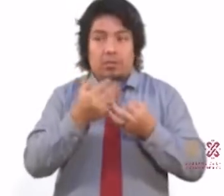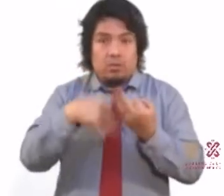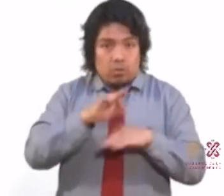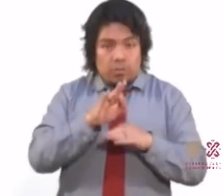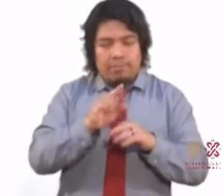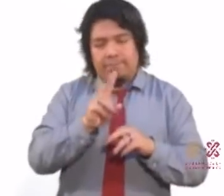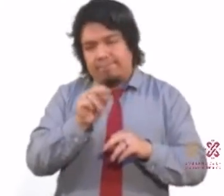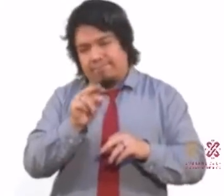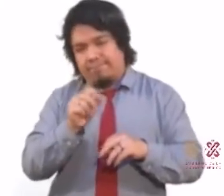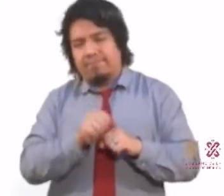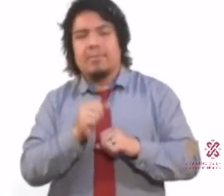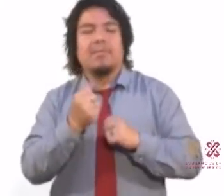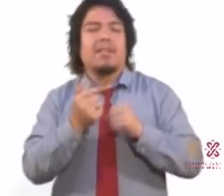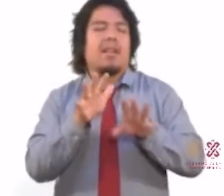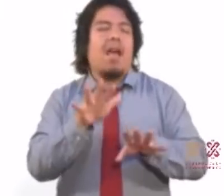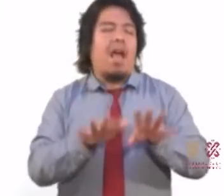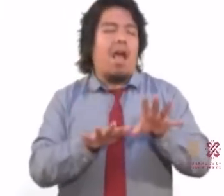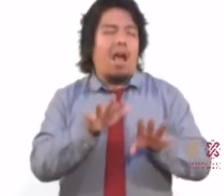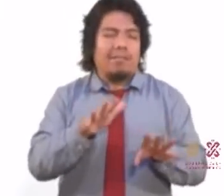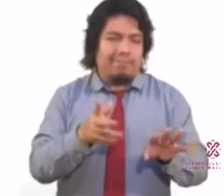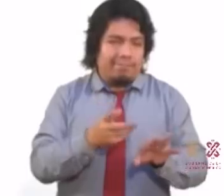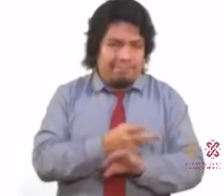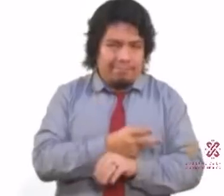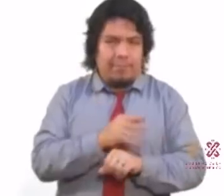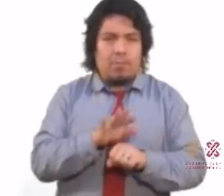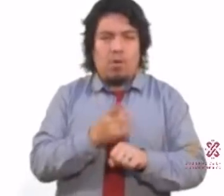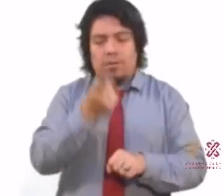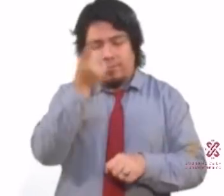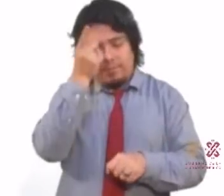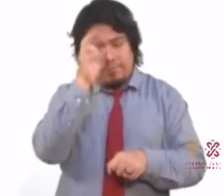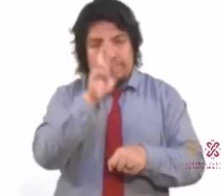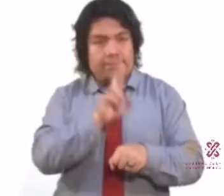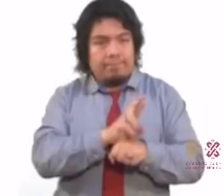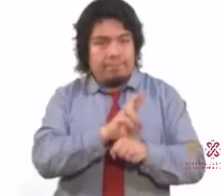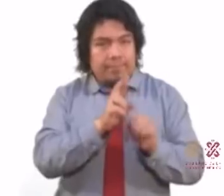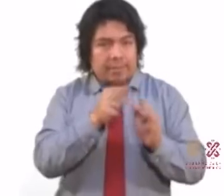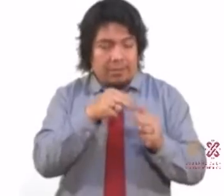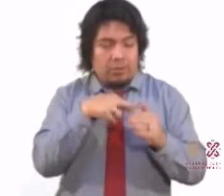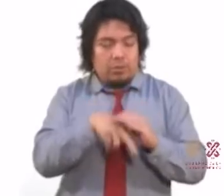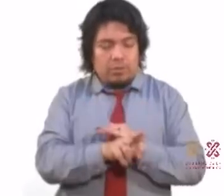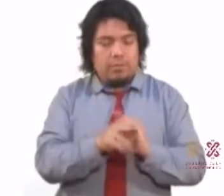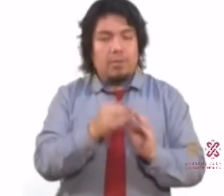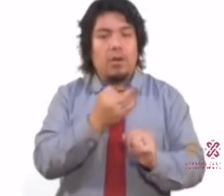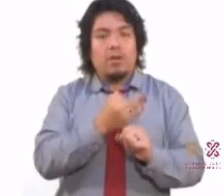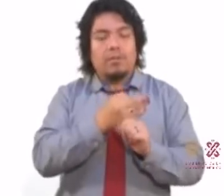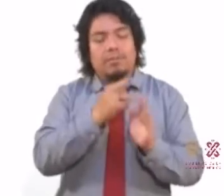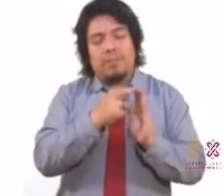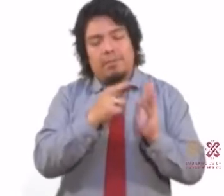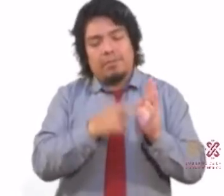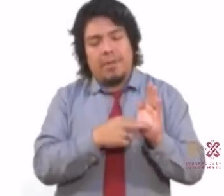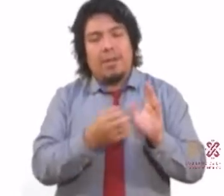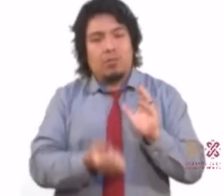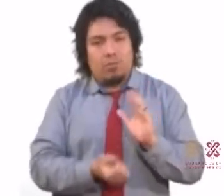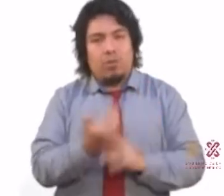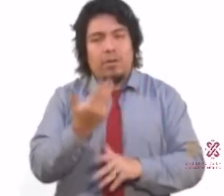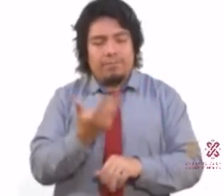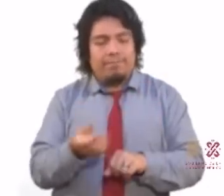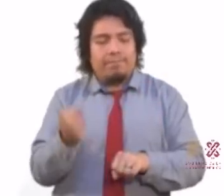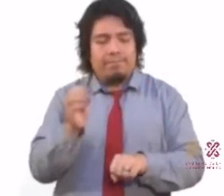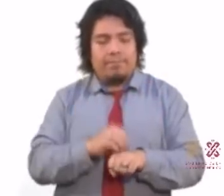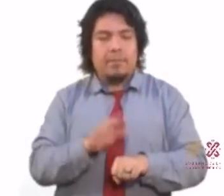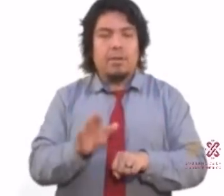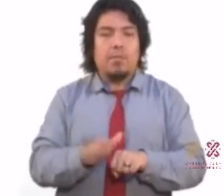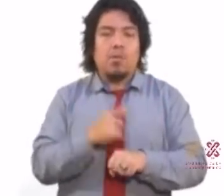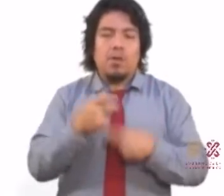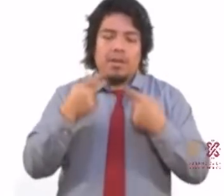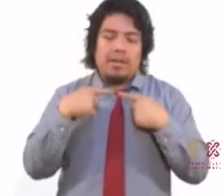obviamente, sino ocurre a veces. Entonces, el director del metro está estableciendo medidas para que esto no ocurra, porque finalmente pues es la